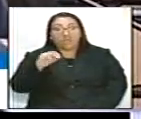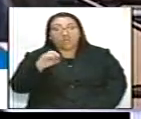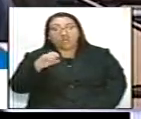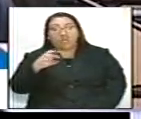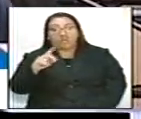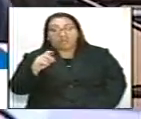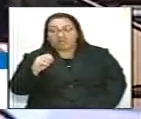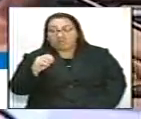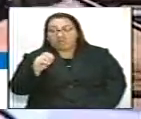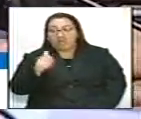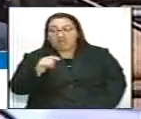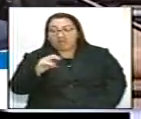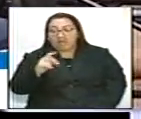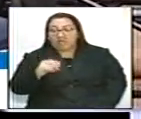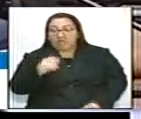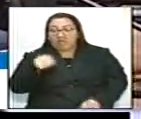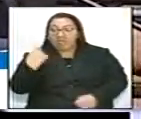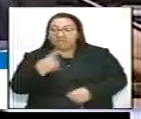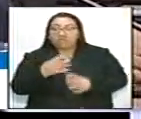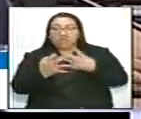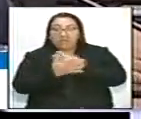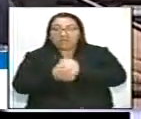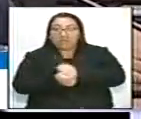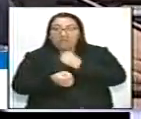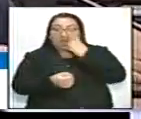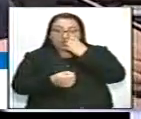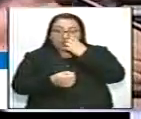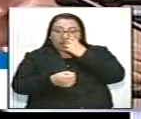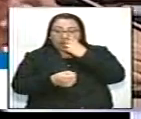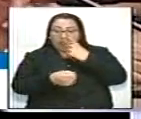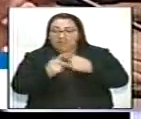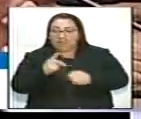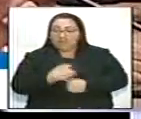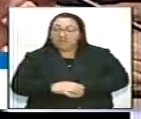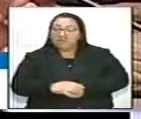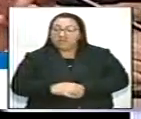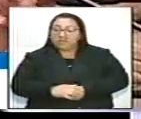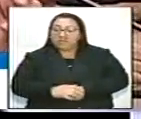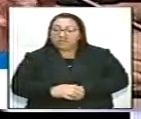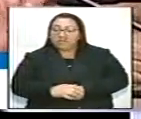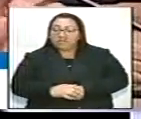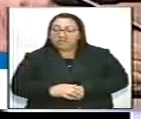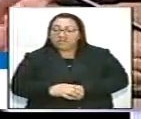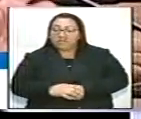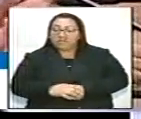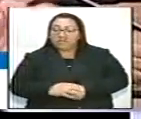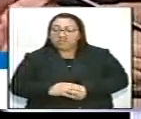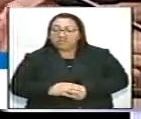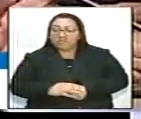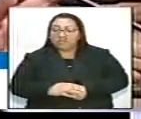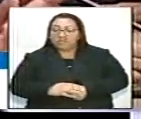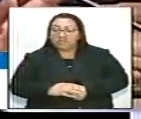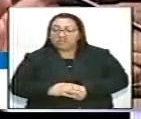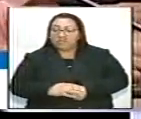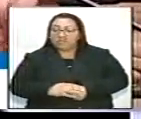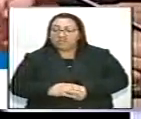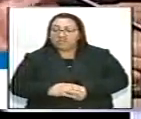anticorrupción, Amado, denuncia penalmente al procurador del caso